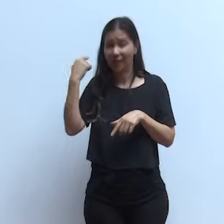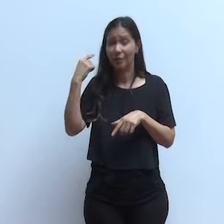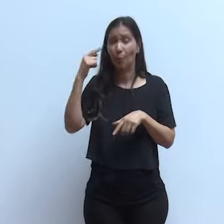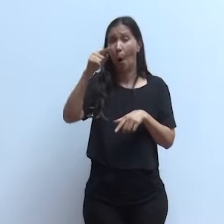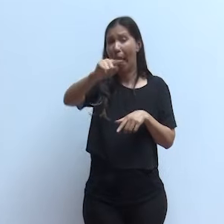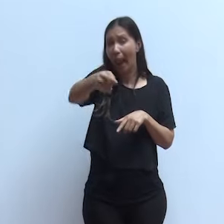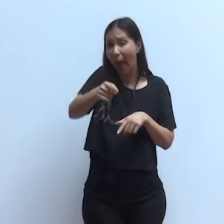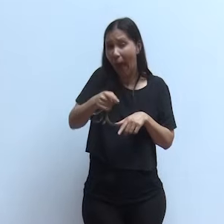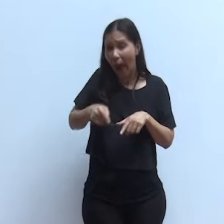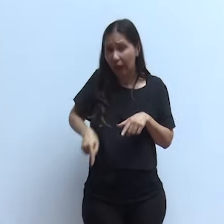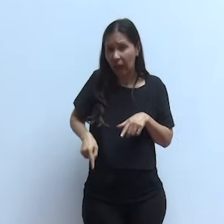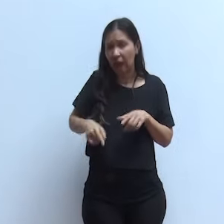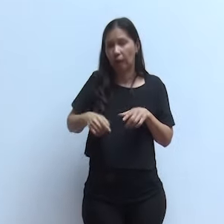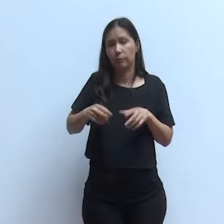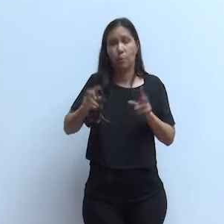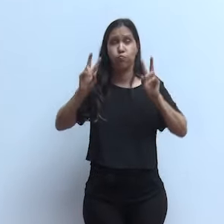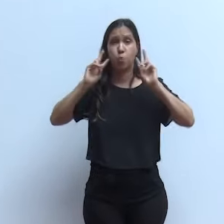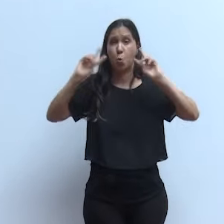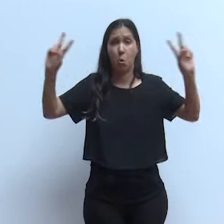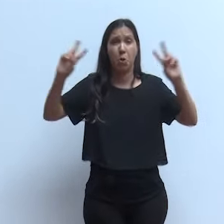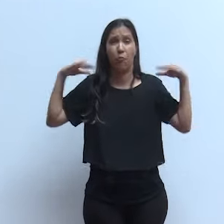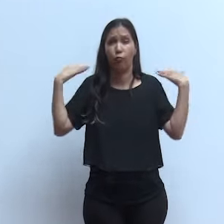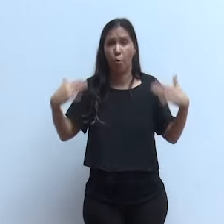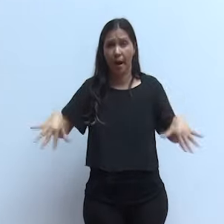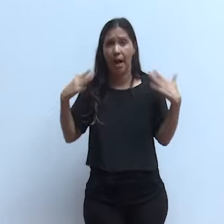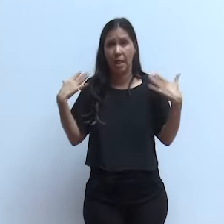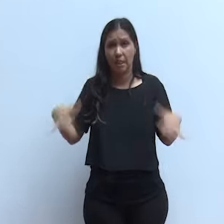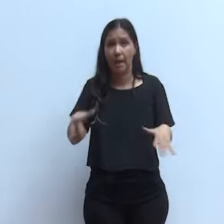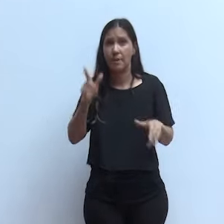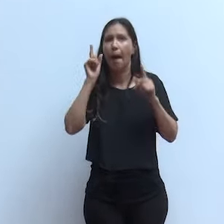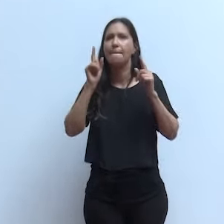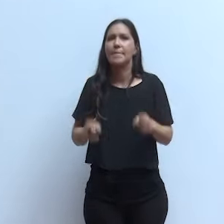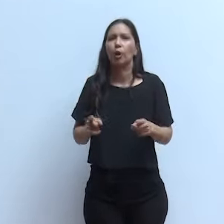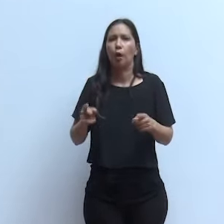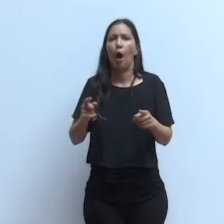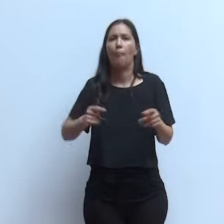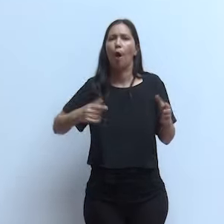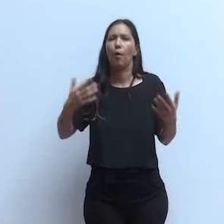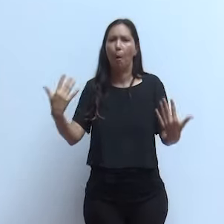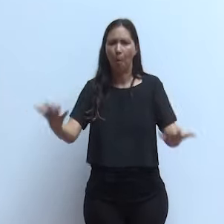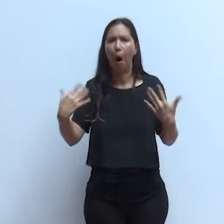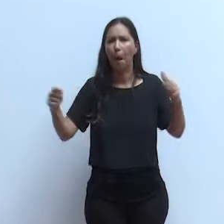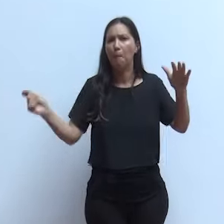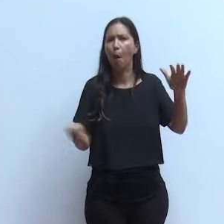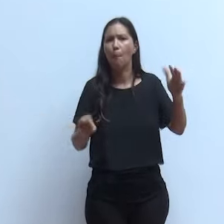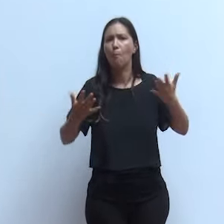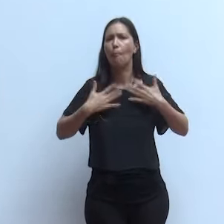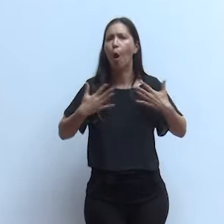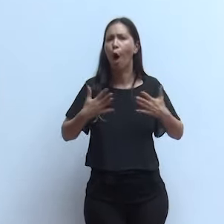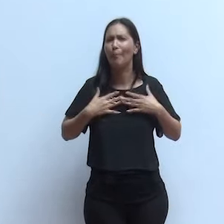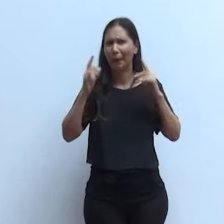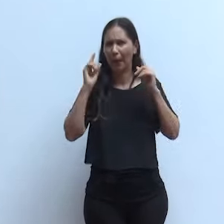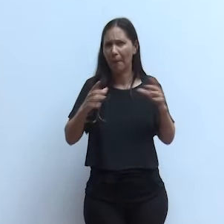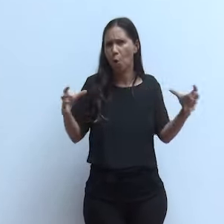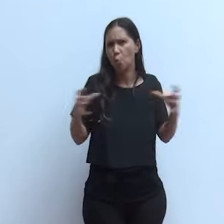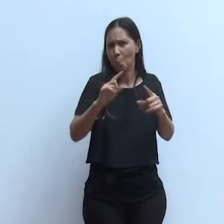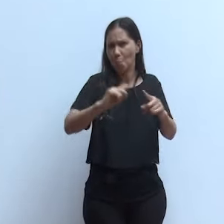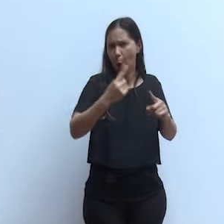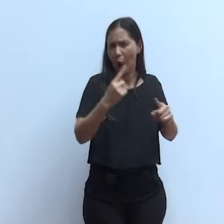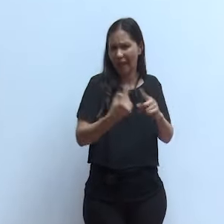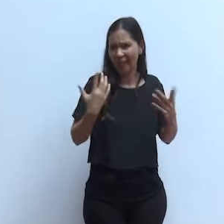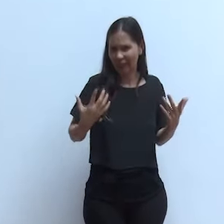militante por momentos insoportable también es lo que filando justamente también al kissnerismo no es lo que le permitió